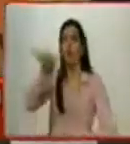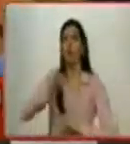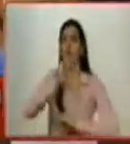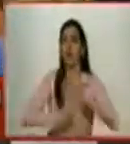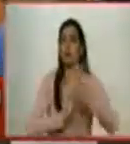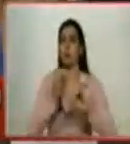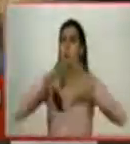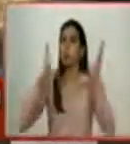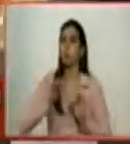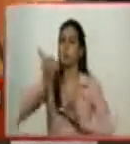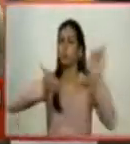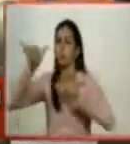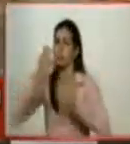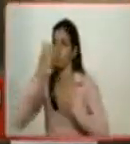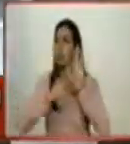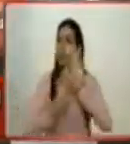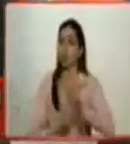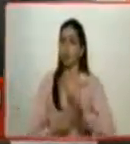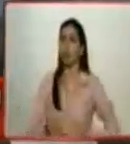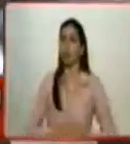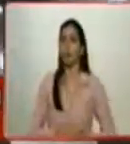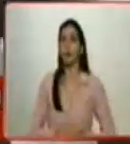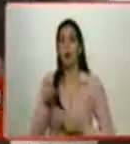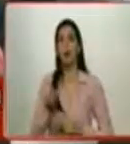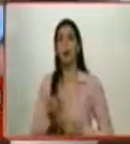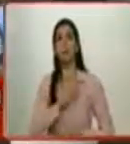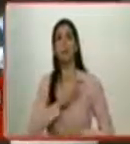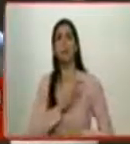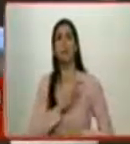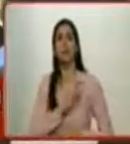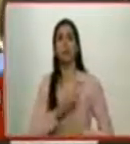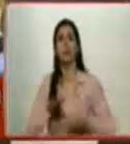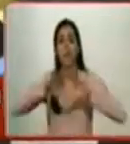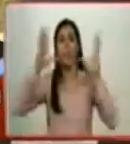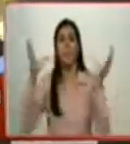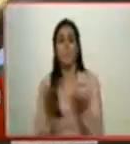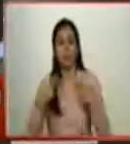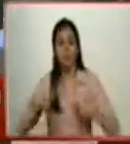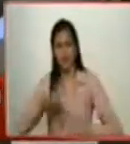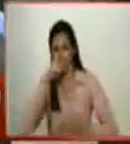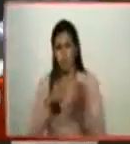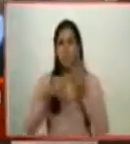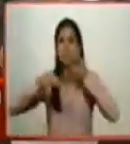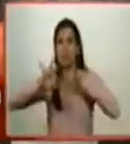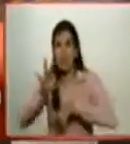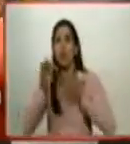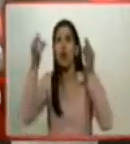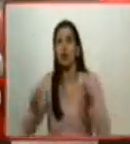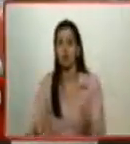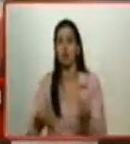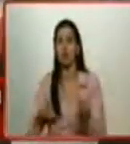mundo. El apoyo a esta importante tradición elevada a patrimonio inmaterial de la humanidad por la UNESCO en 2013 es